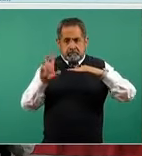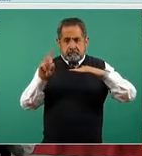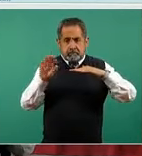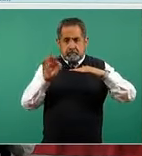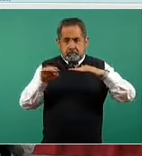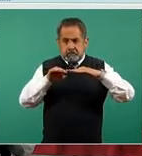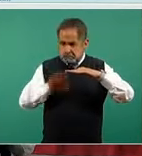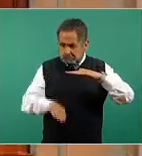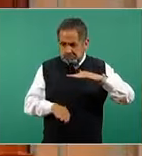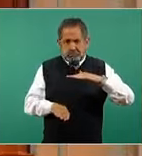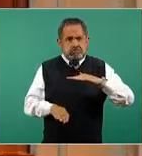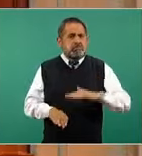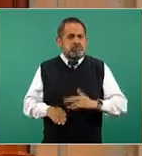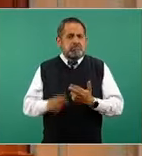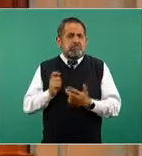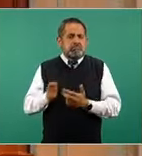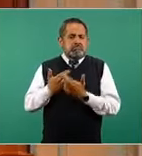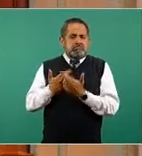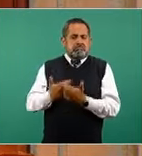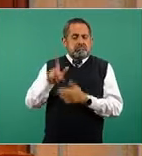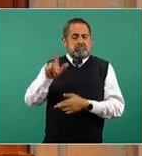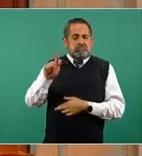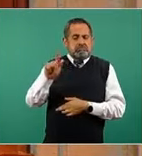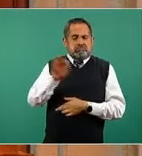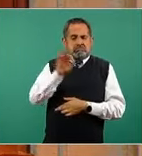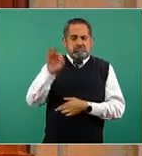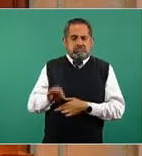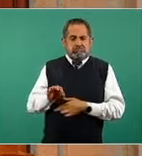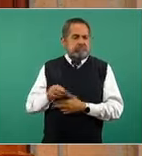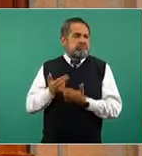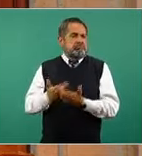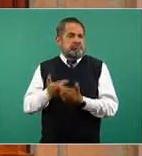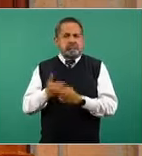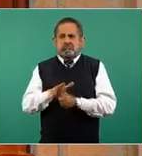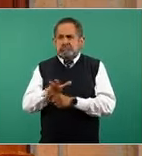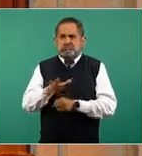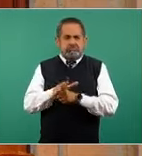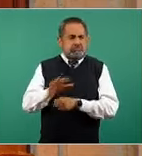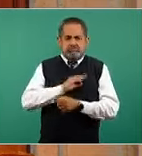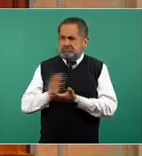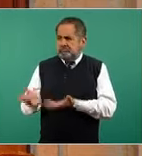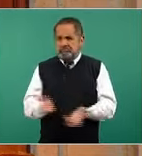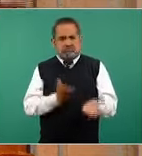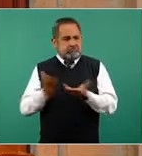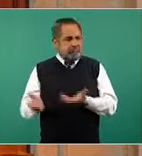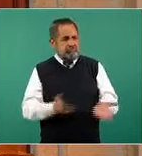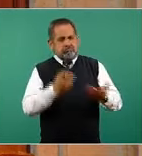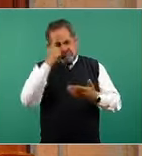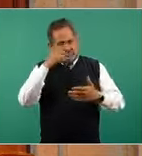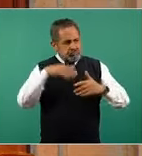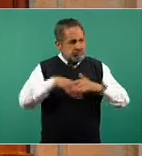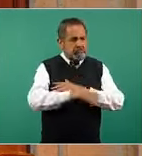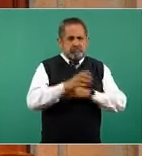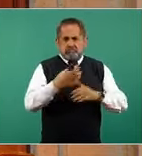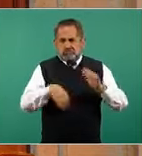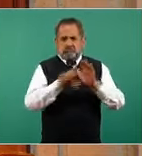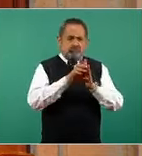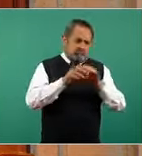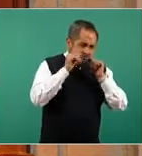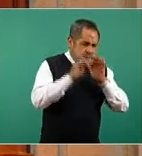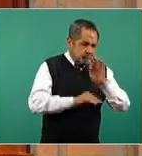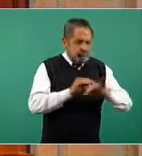30% de ocupación, lo que quiere decir que tienen el 70% o más de sus camas generales disponibles. Esto suma a nivel